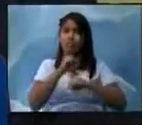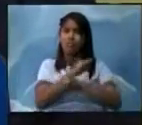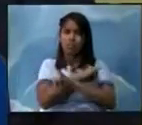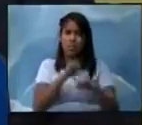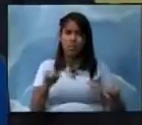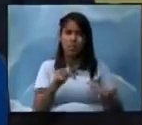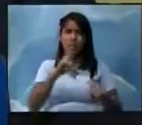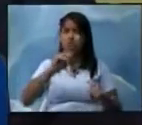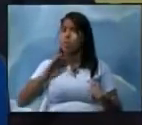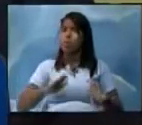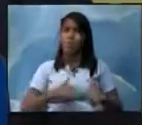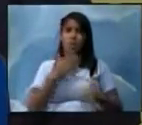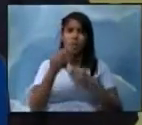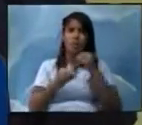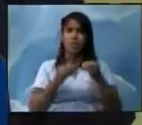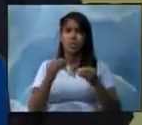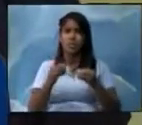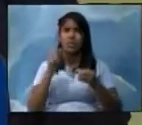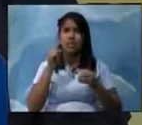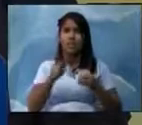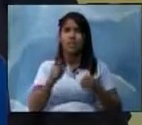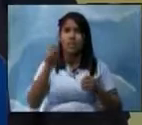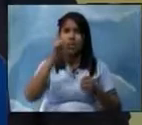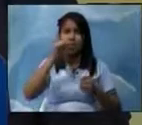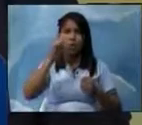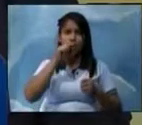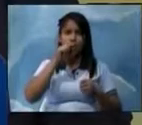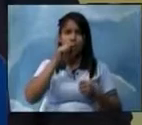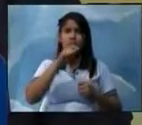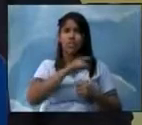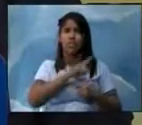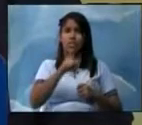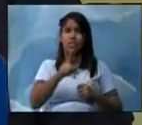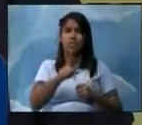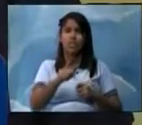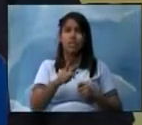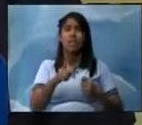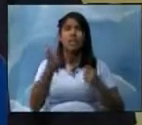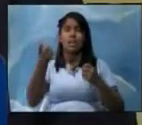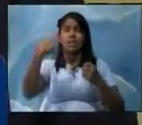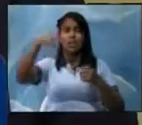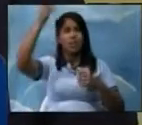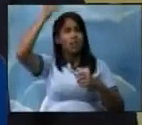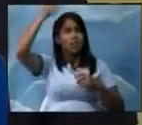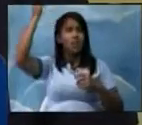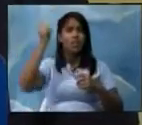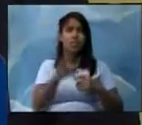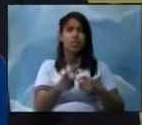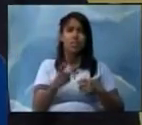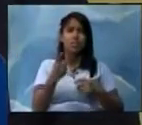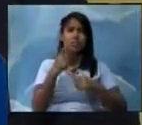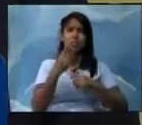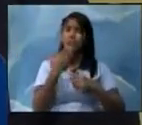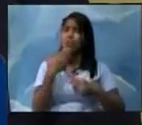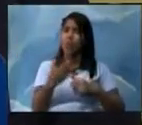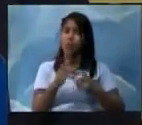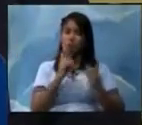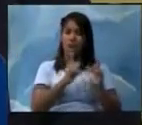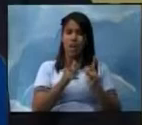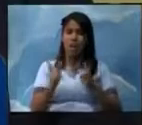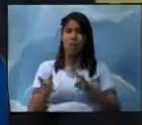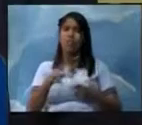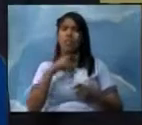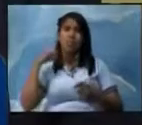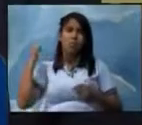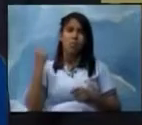imposible no podemos hacerlo y este hombre este este Nabucodonosor este Rey babilónico dio la orden